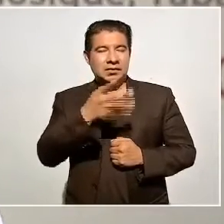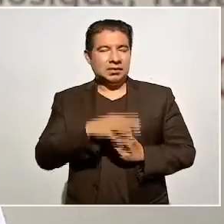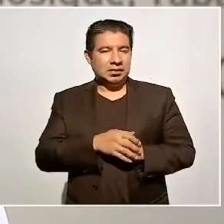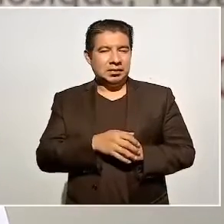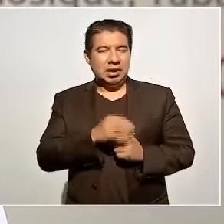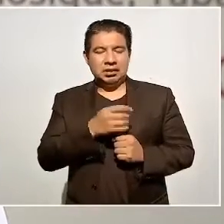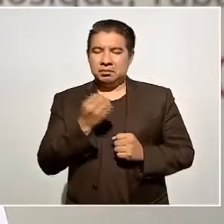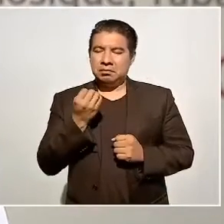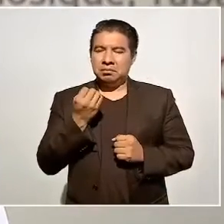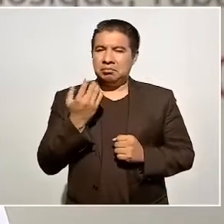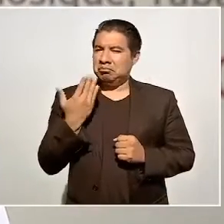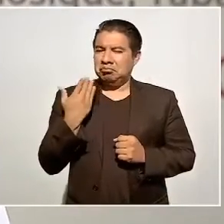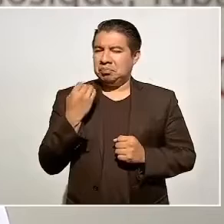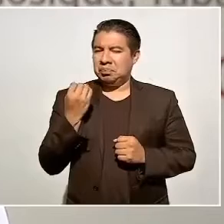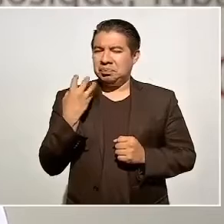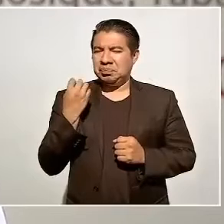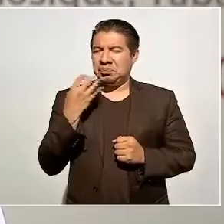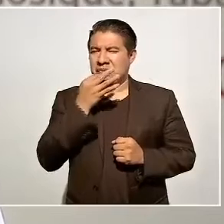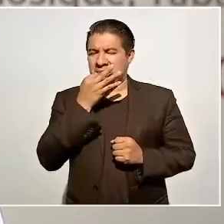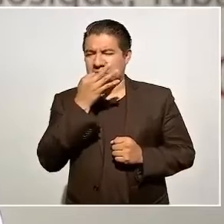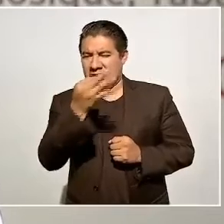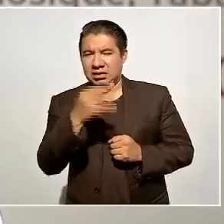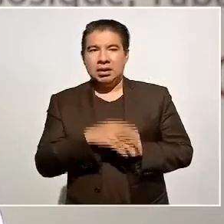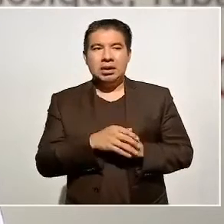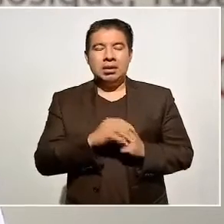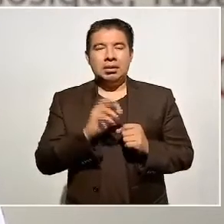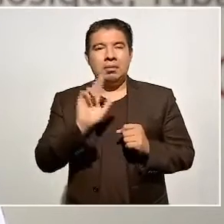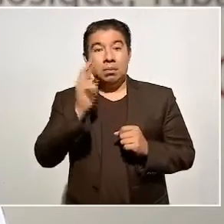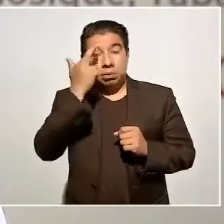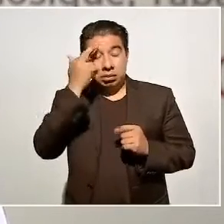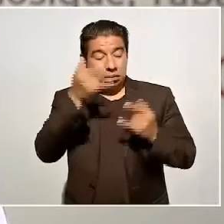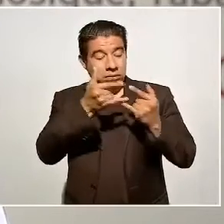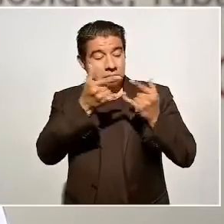nos recuerda la historia,